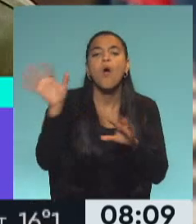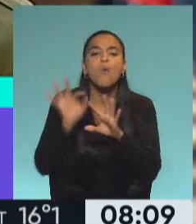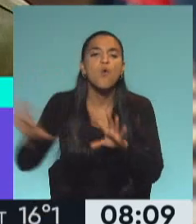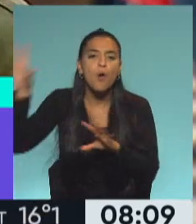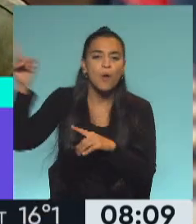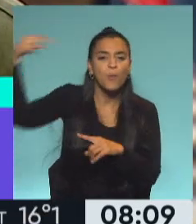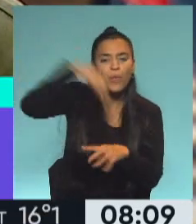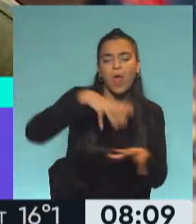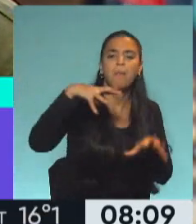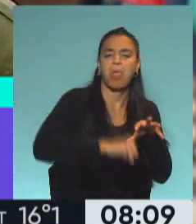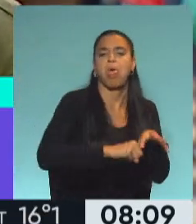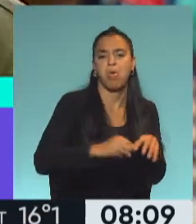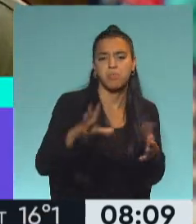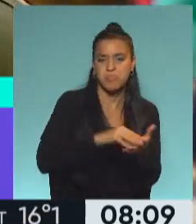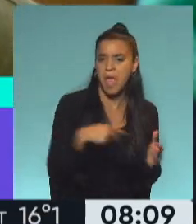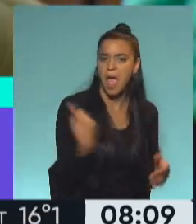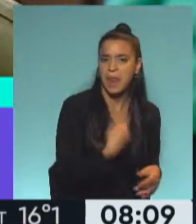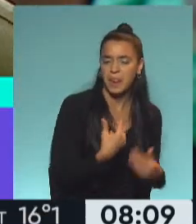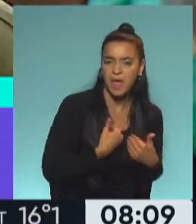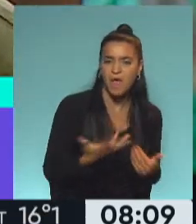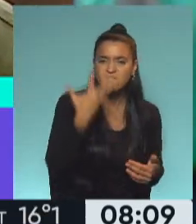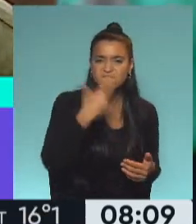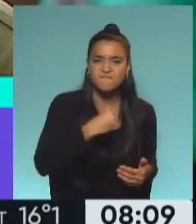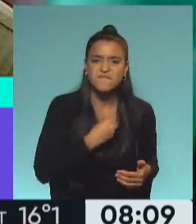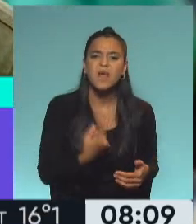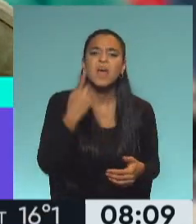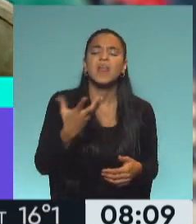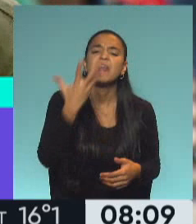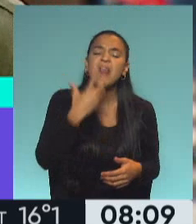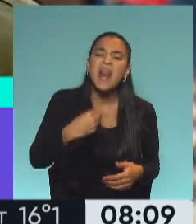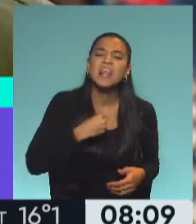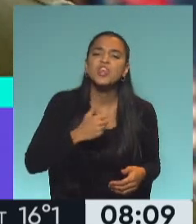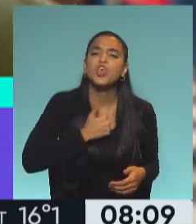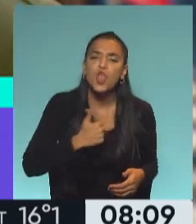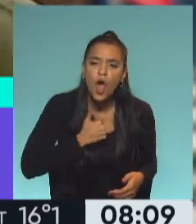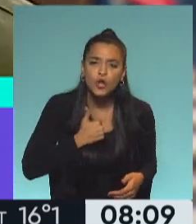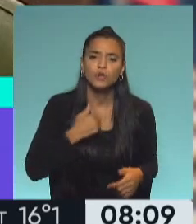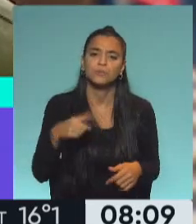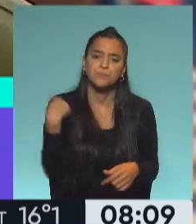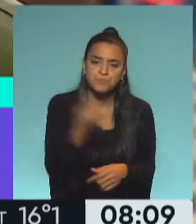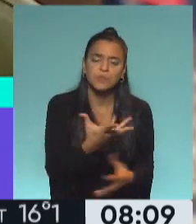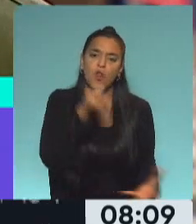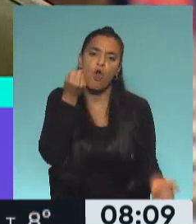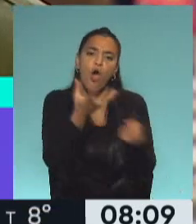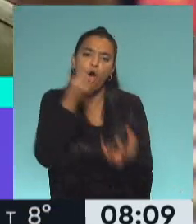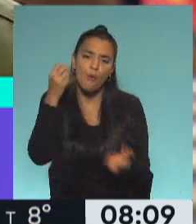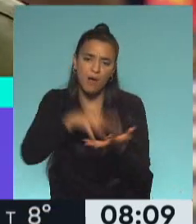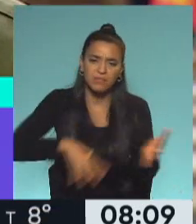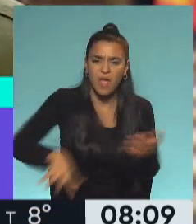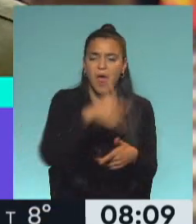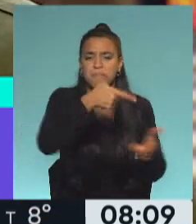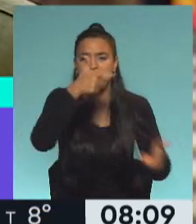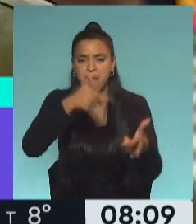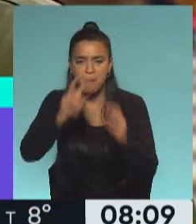vinieron hasta nuestra tierra, que son fanáticos de una religión específica y nos empezaron a robar tierra, a